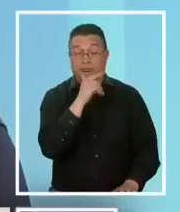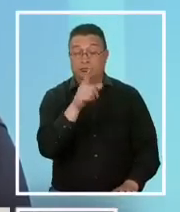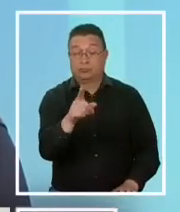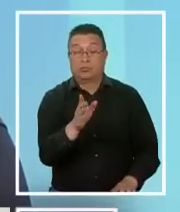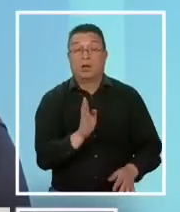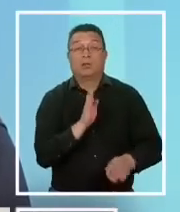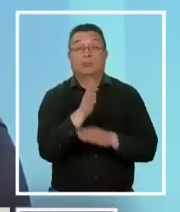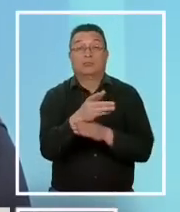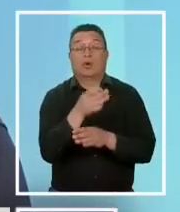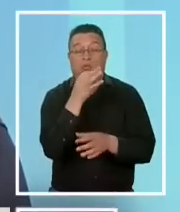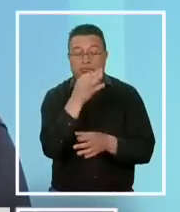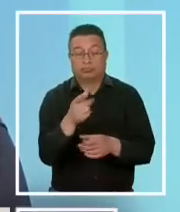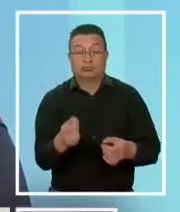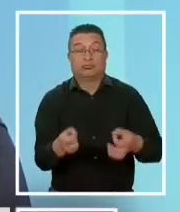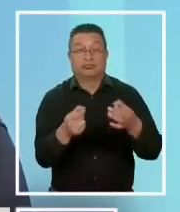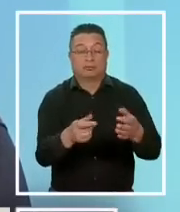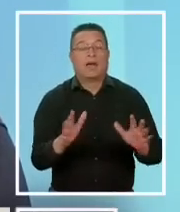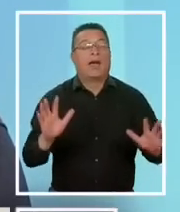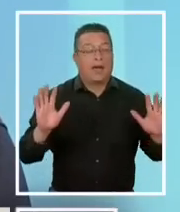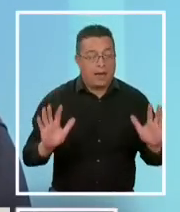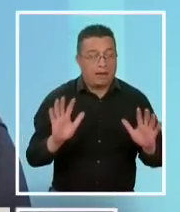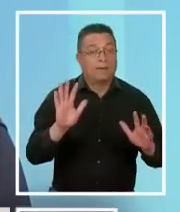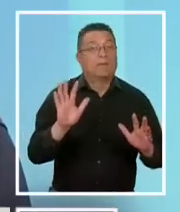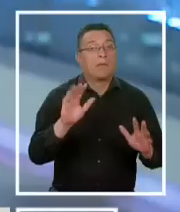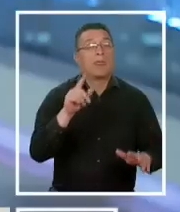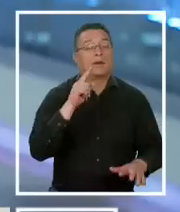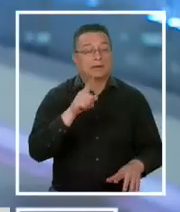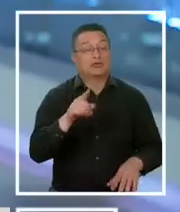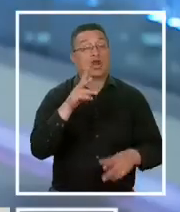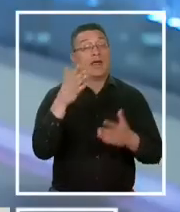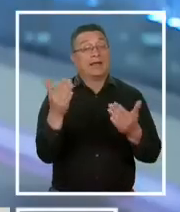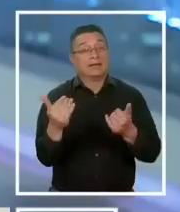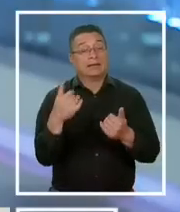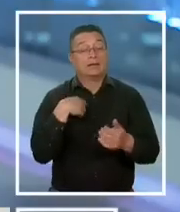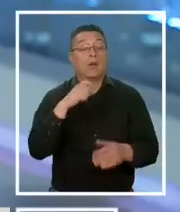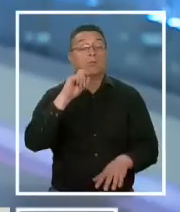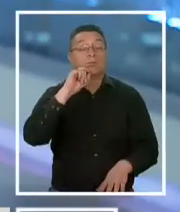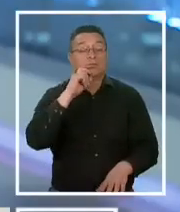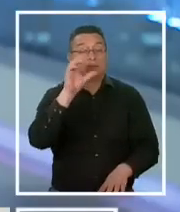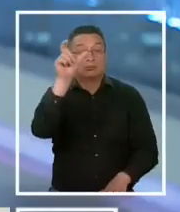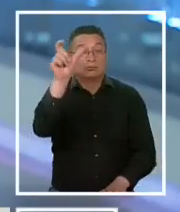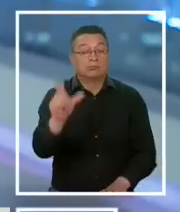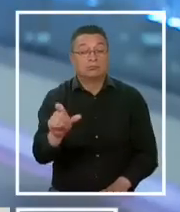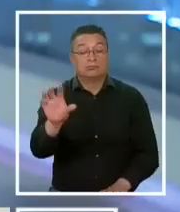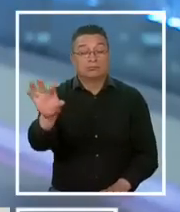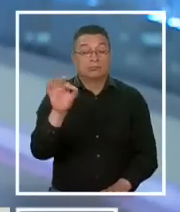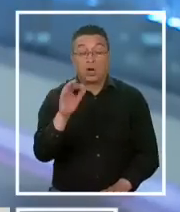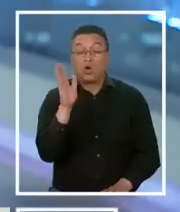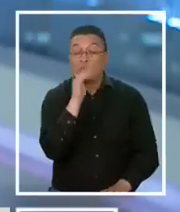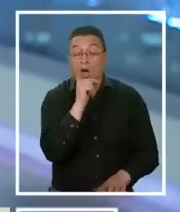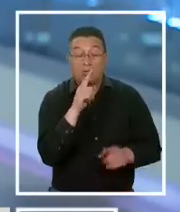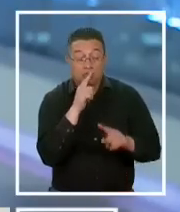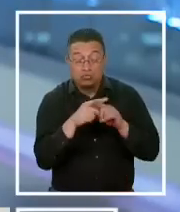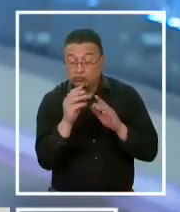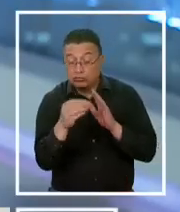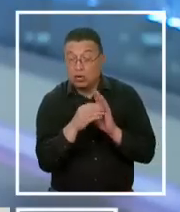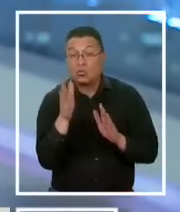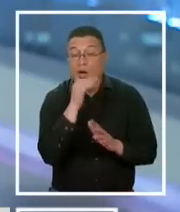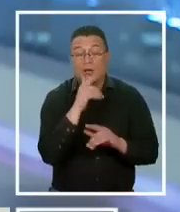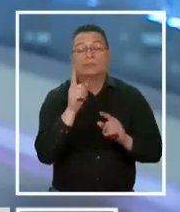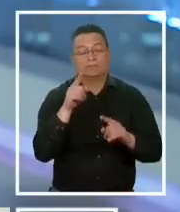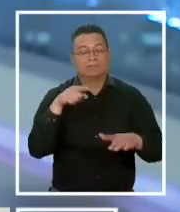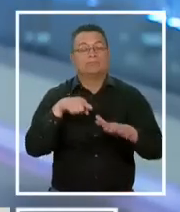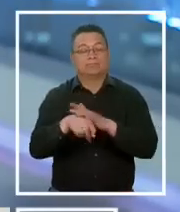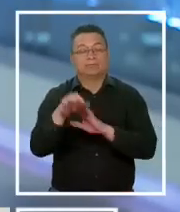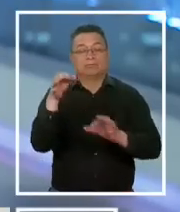a hacer algún recurso favor claro lo que pasa es que para eso necesitamos la individualización Y si esa individualización no existe y ahí es por una interpretación